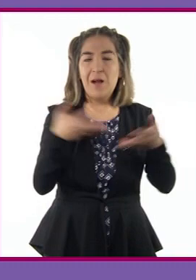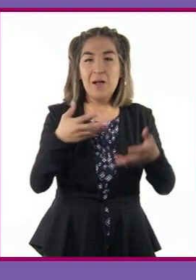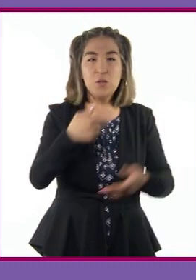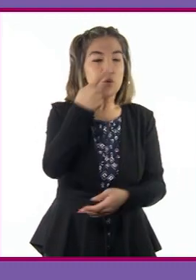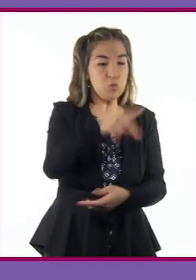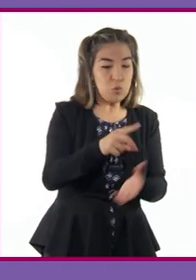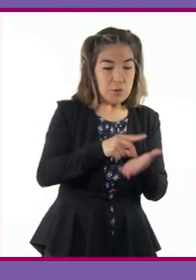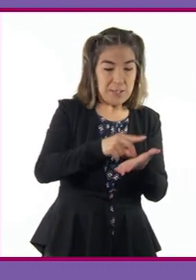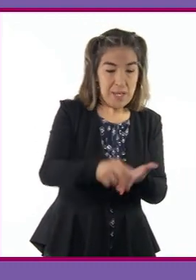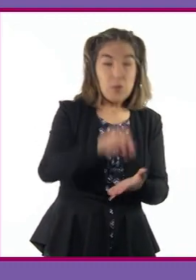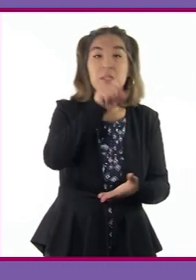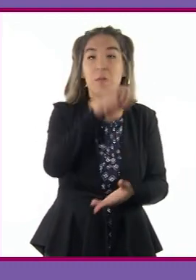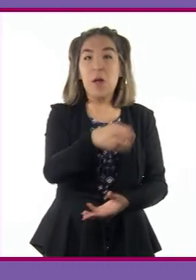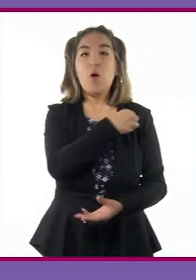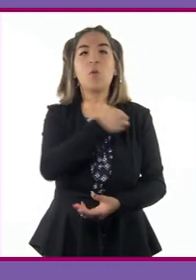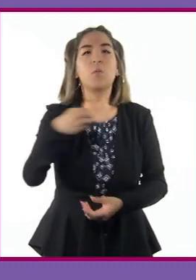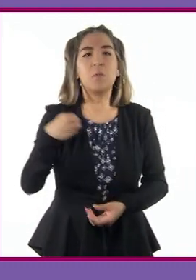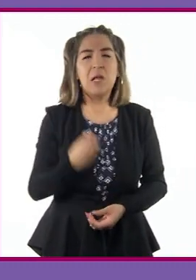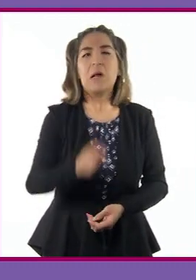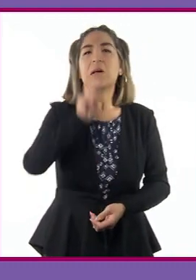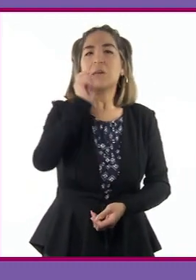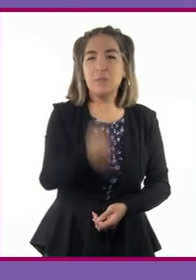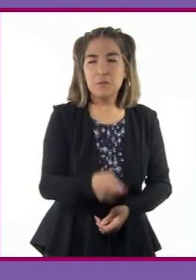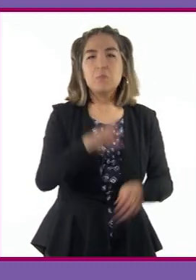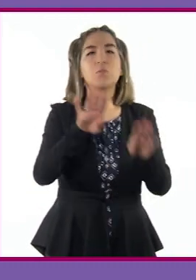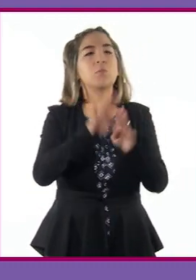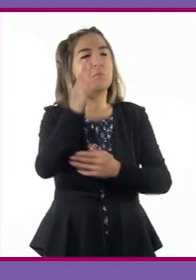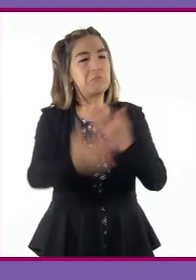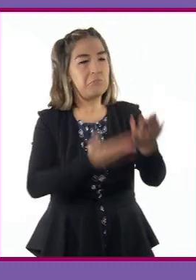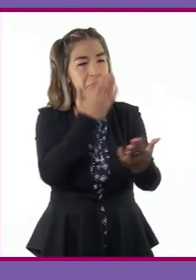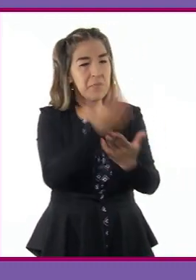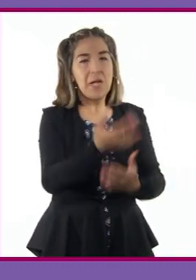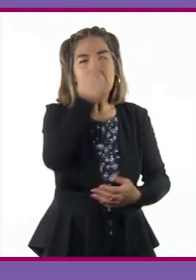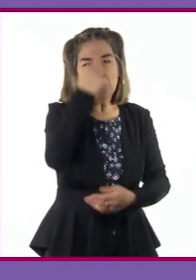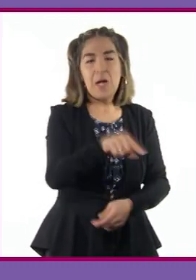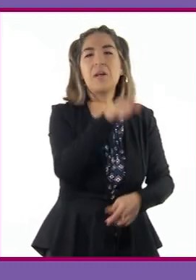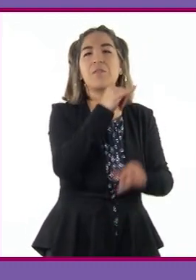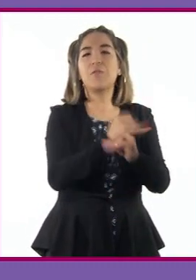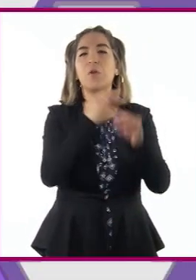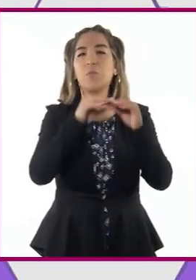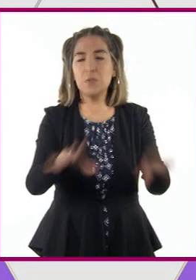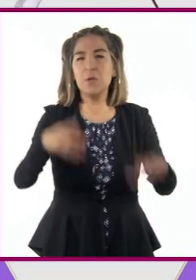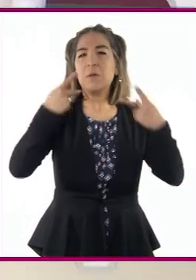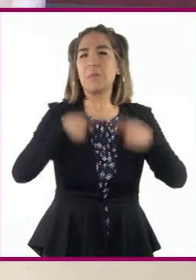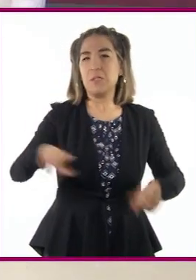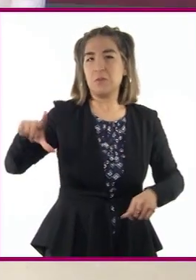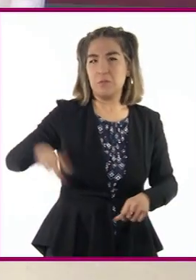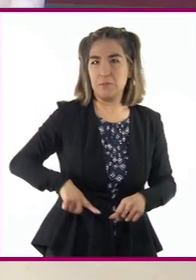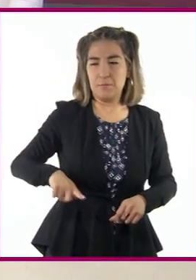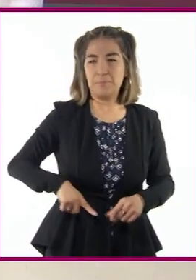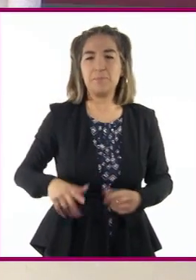la obligación de pedirle cuenta a las autoridades.